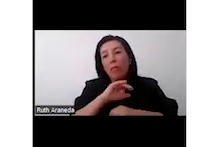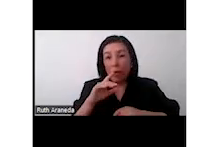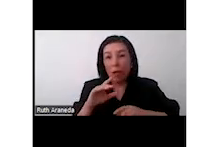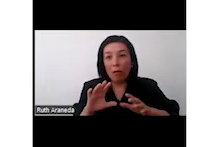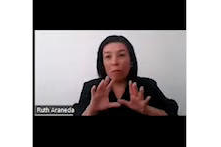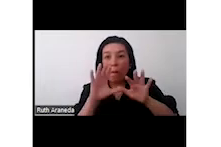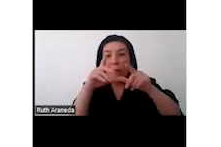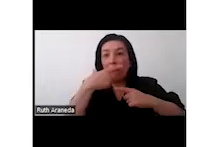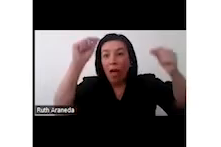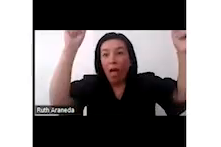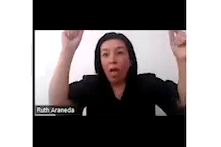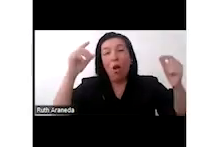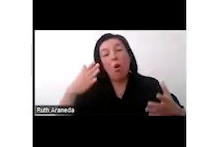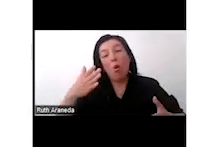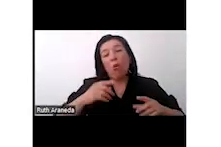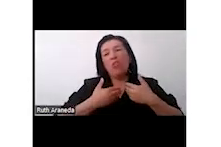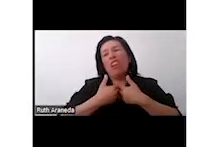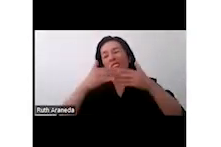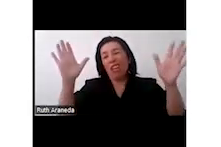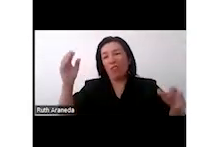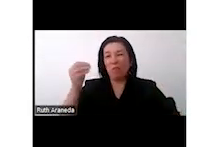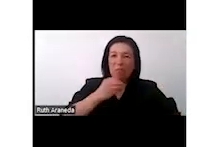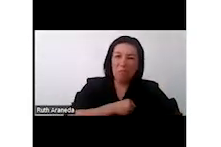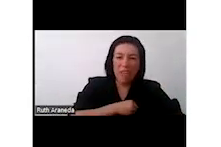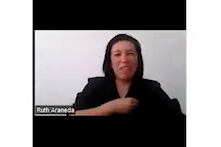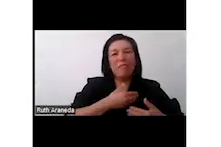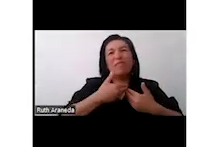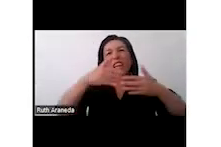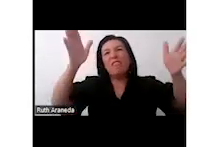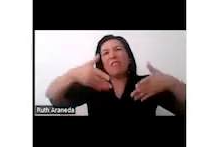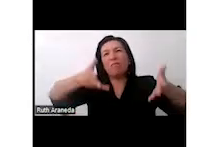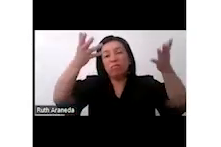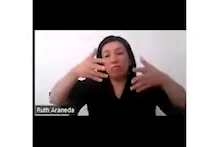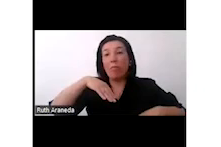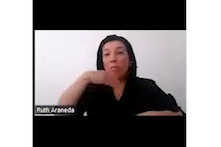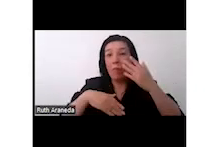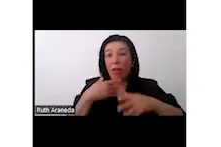libera porque le da pena que esté encerrada y la libera, y cuando la libera,